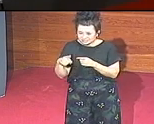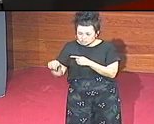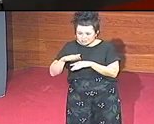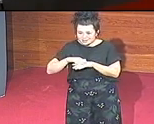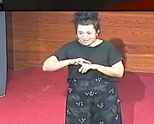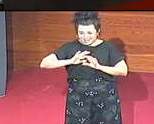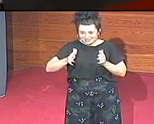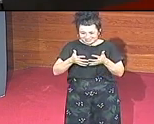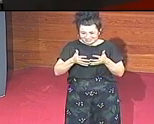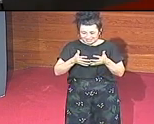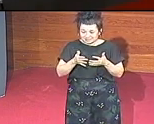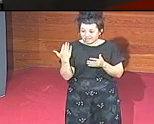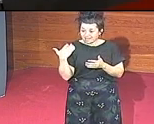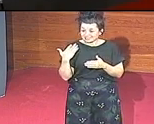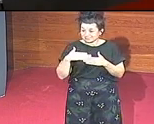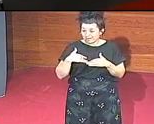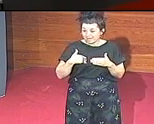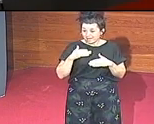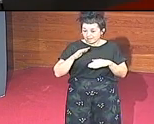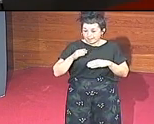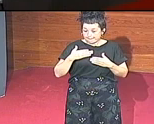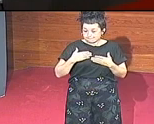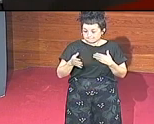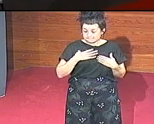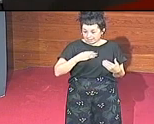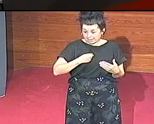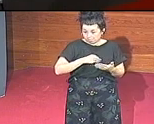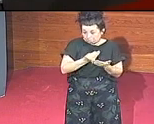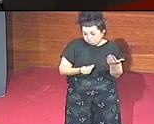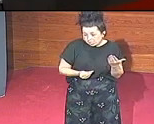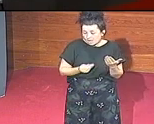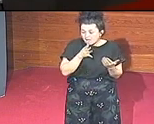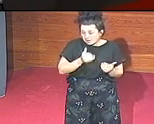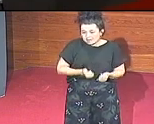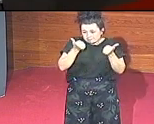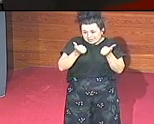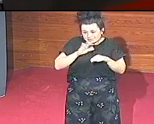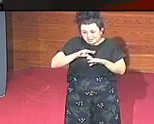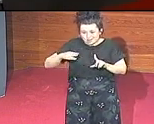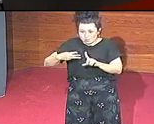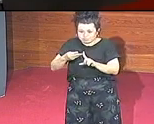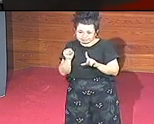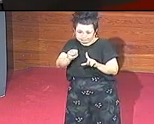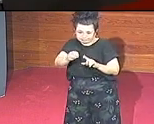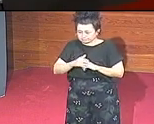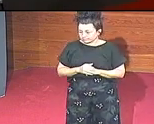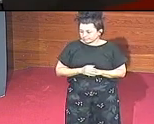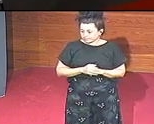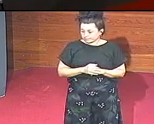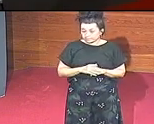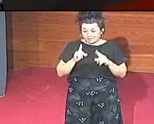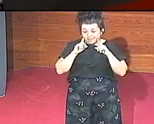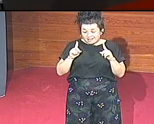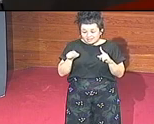gráficos que antes hacíamos para papel ahora cada vez hacemos menos y hacemos más para la web y en este caso